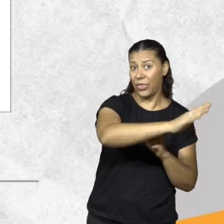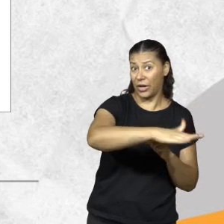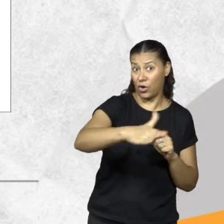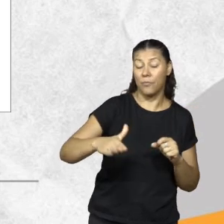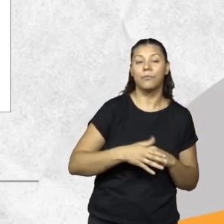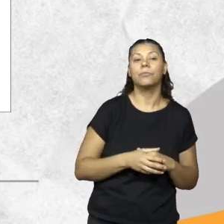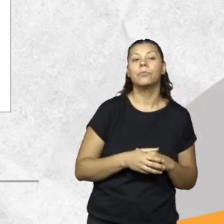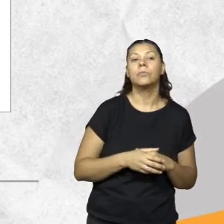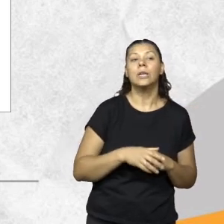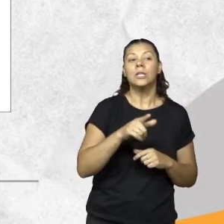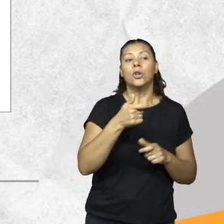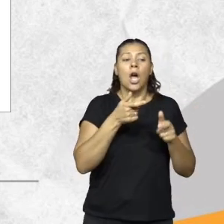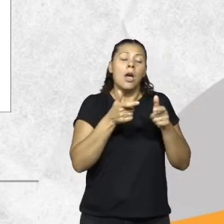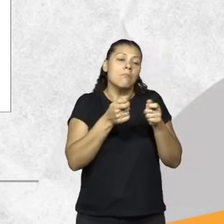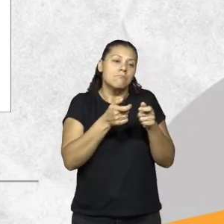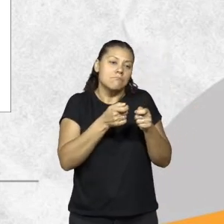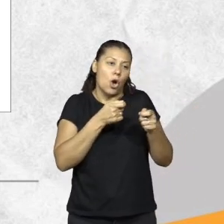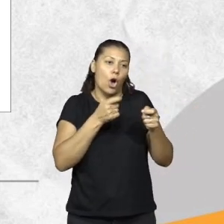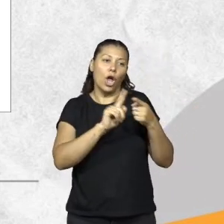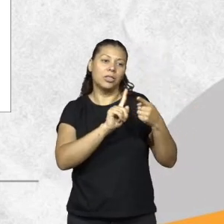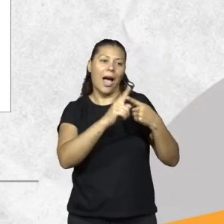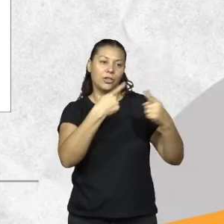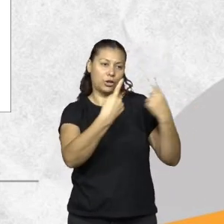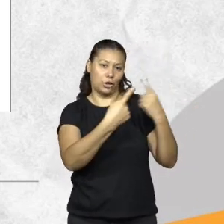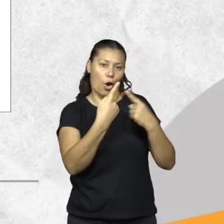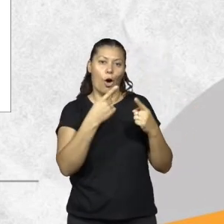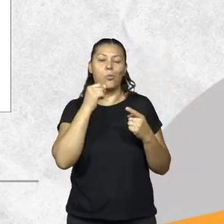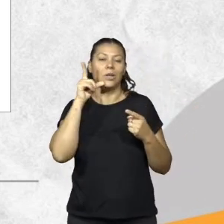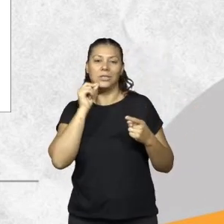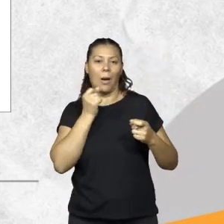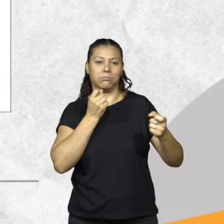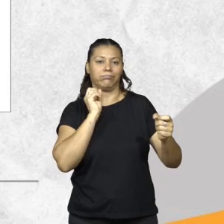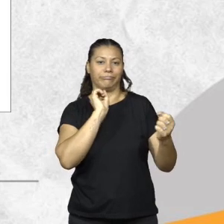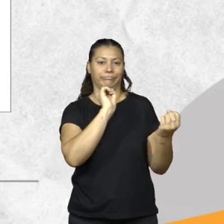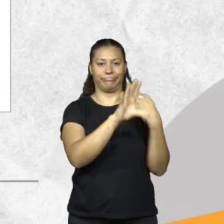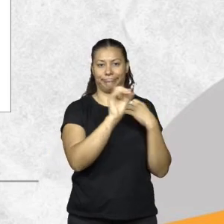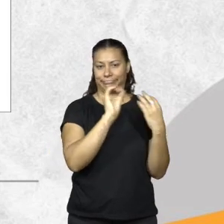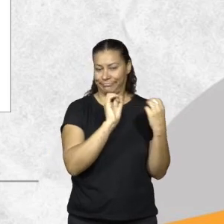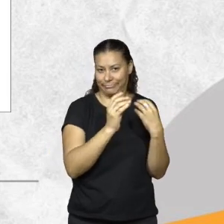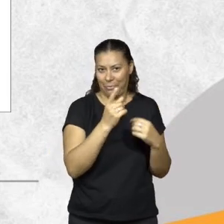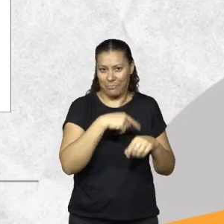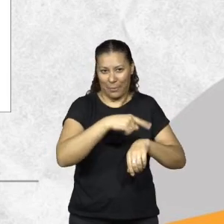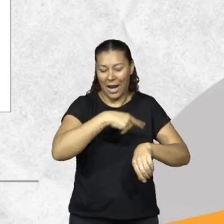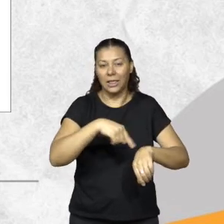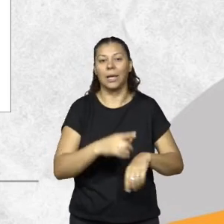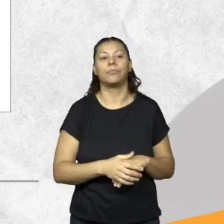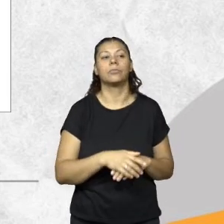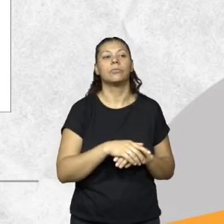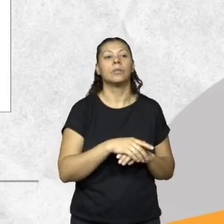con nosotros por WhatsApp. La ficha la tenemos en un Google Forms, o sea, les estoy dando